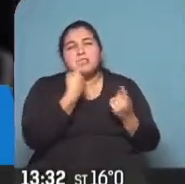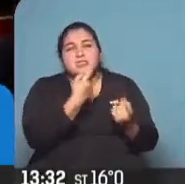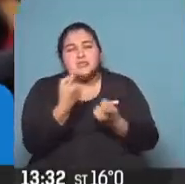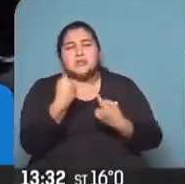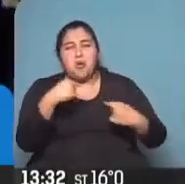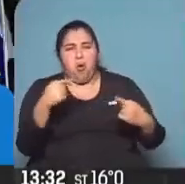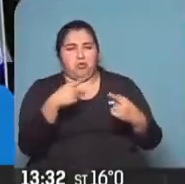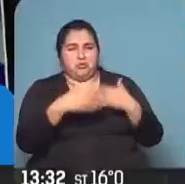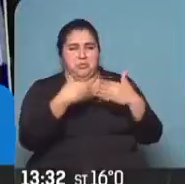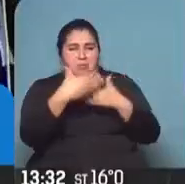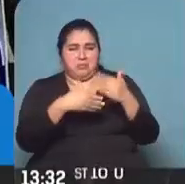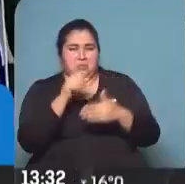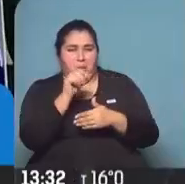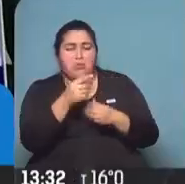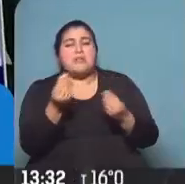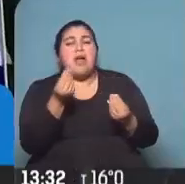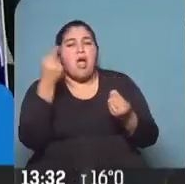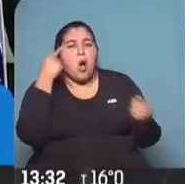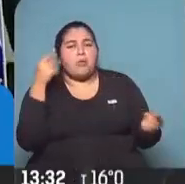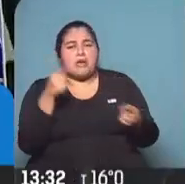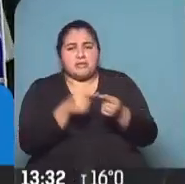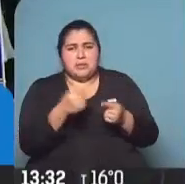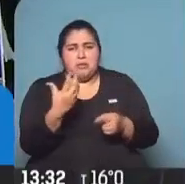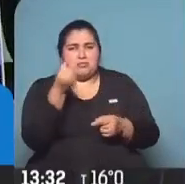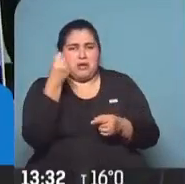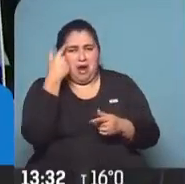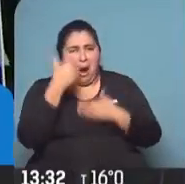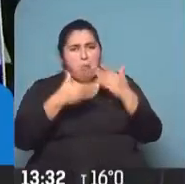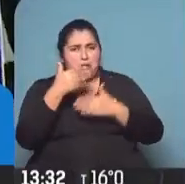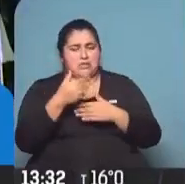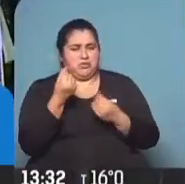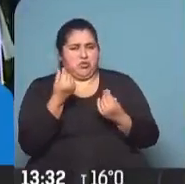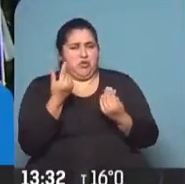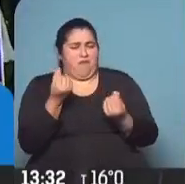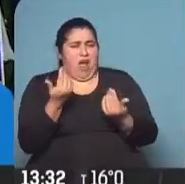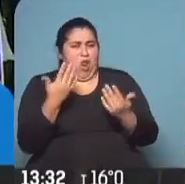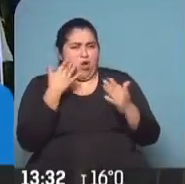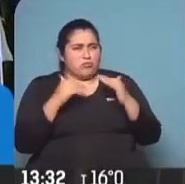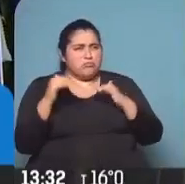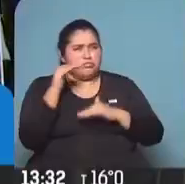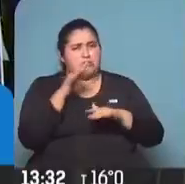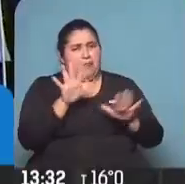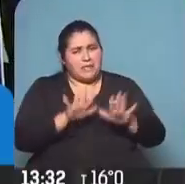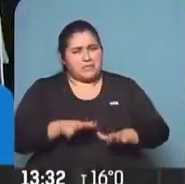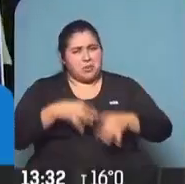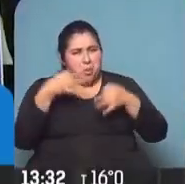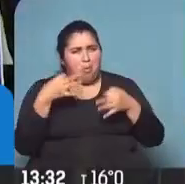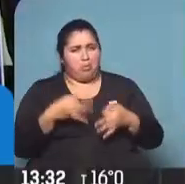impartidos a fin de lograr una capacitación altamente desarrollada y óptima